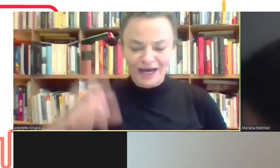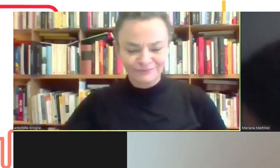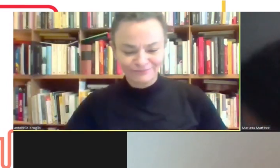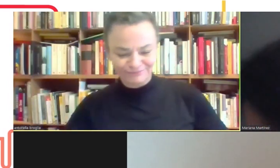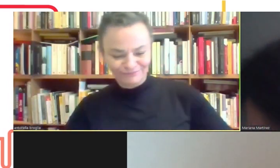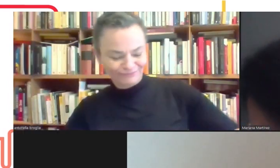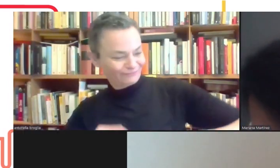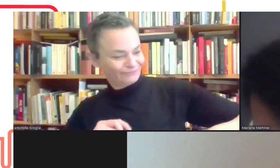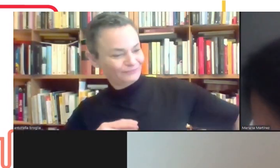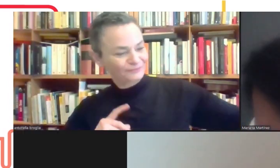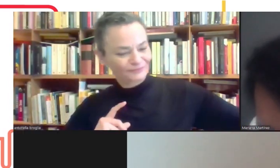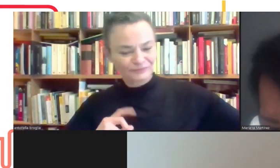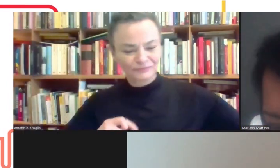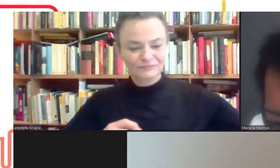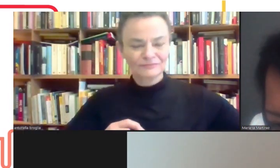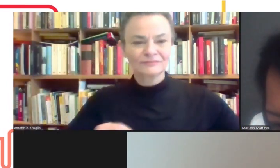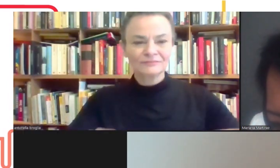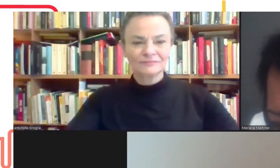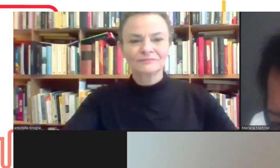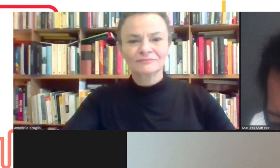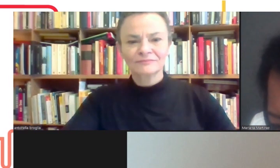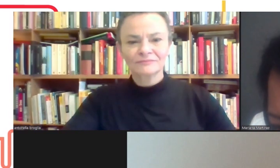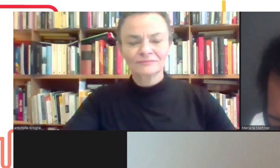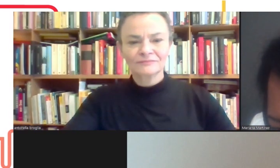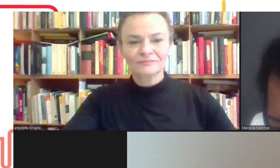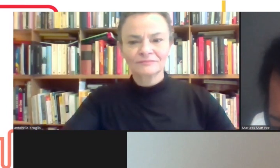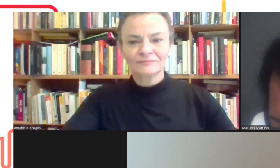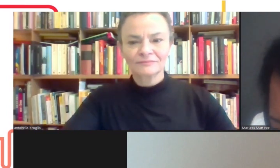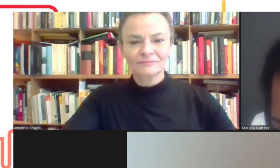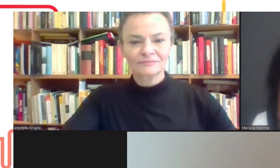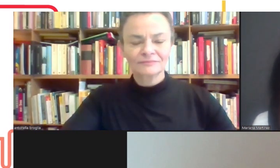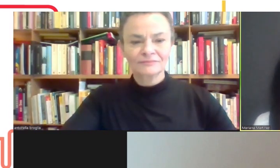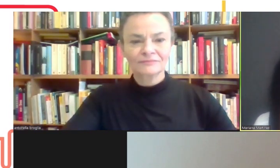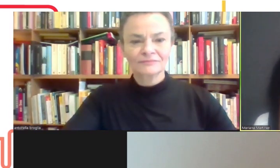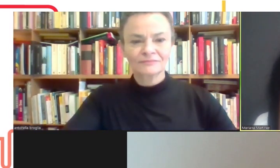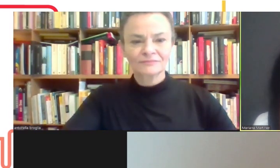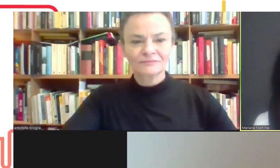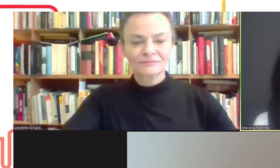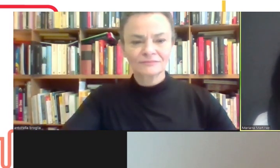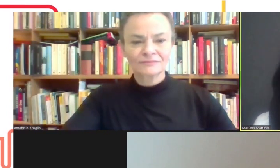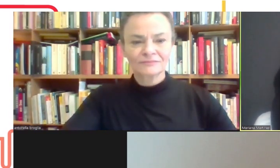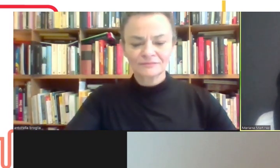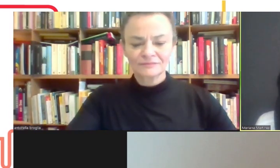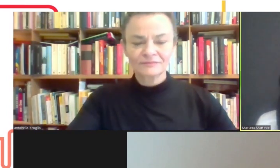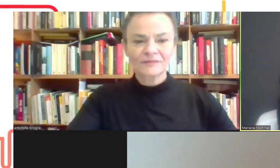ráfaga. Me enteré yo y yo les hice el papel y yo les... Espera un momento, llama.